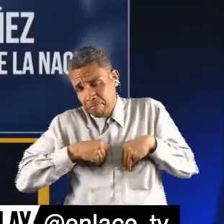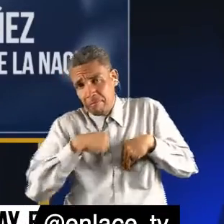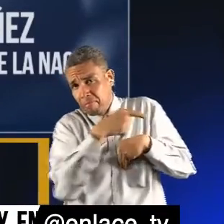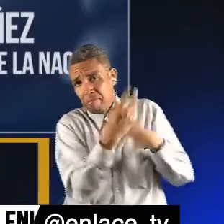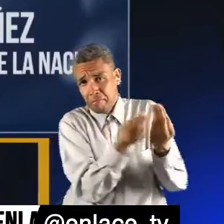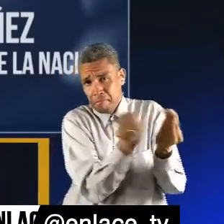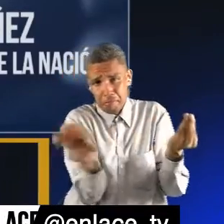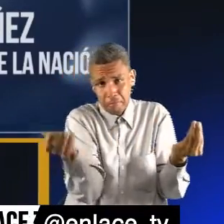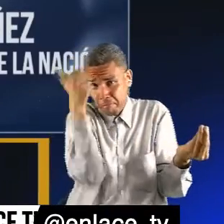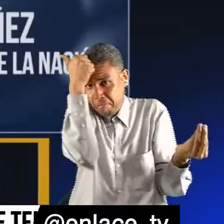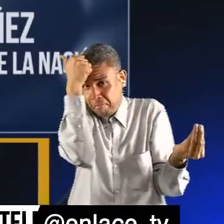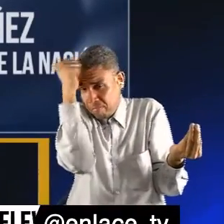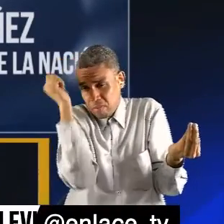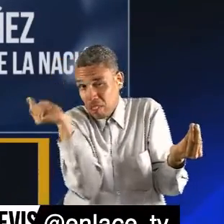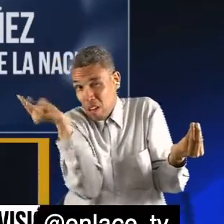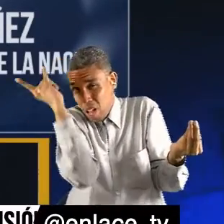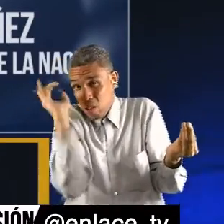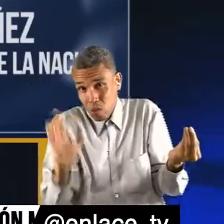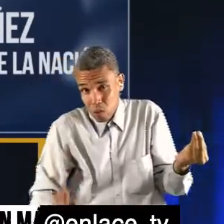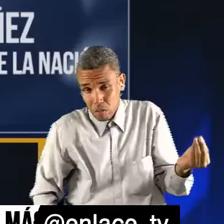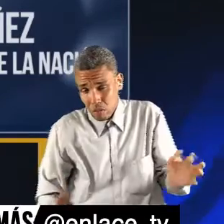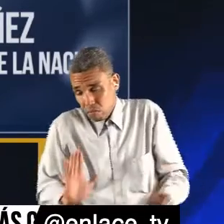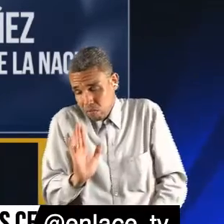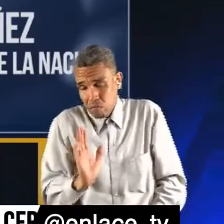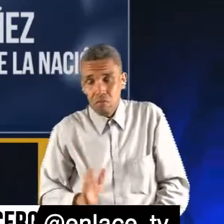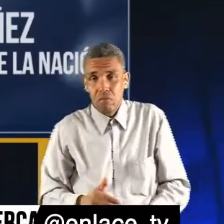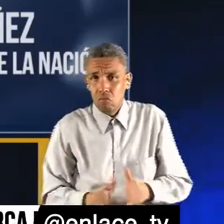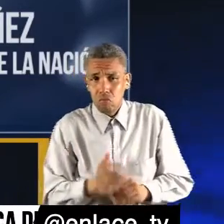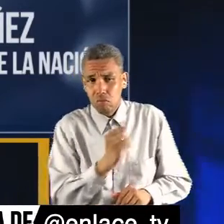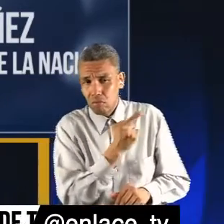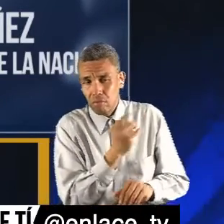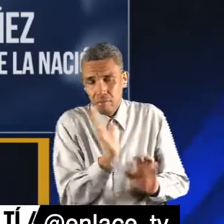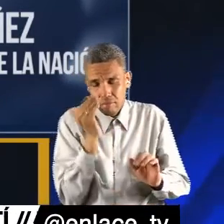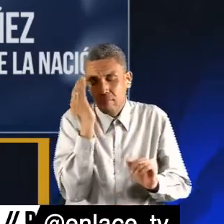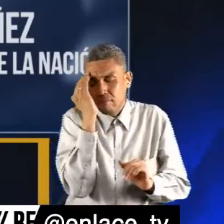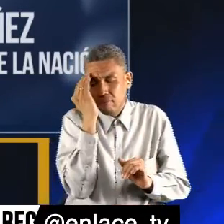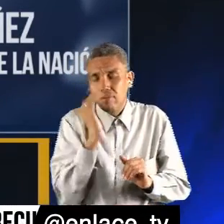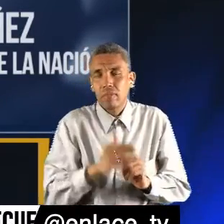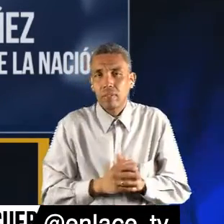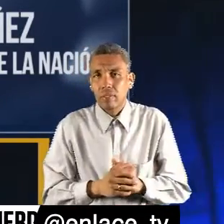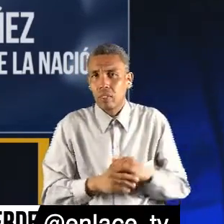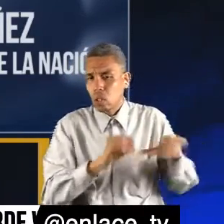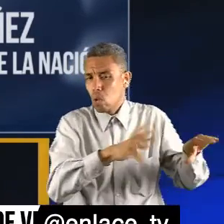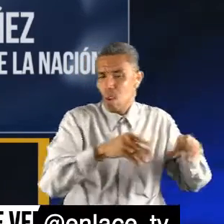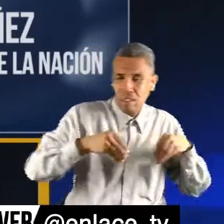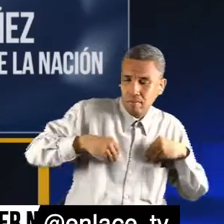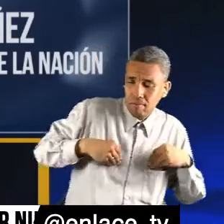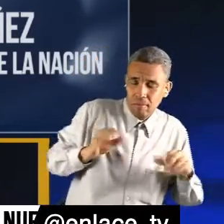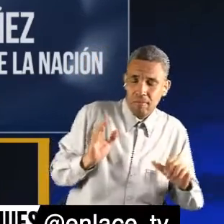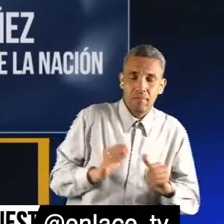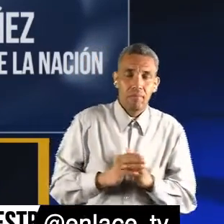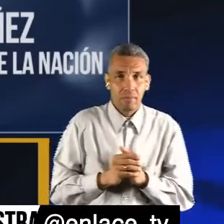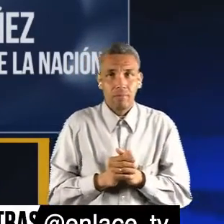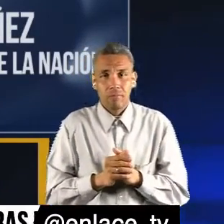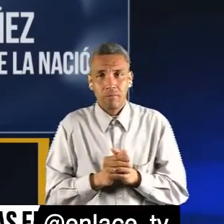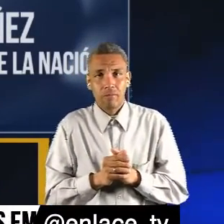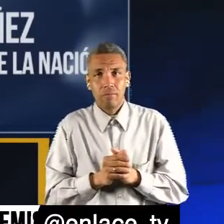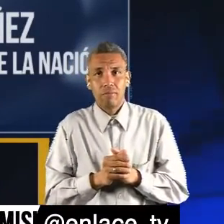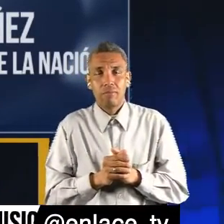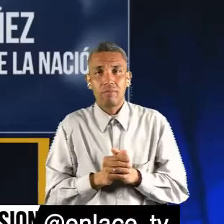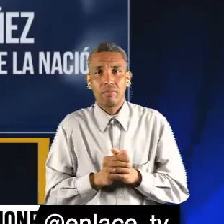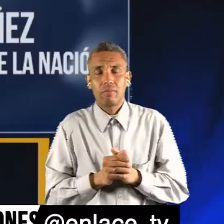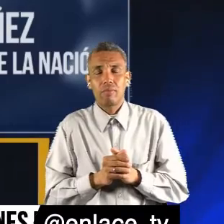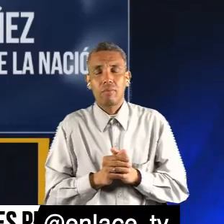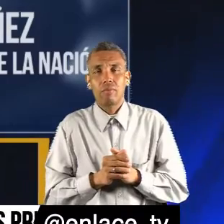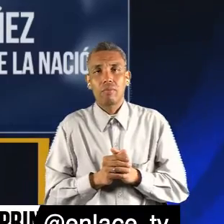y yo tengo plena confianza de que lo cumplirá de la manera que pues, corresponde y de acuerdo a su